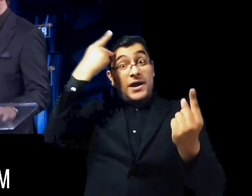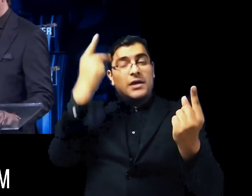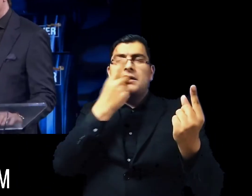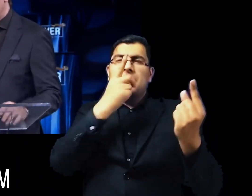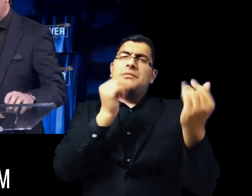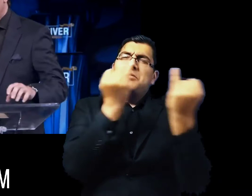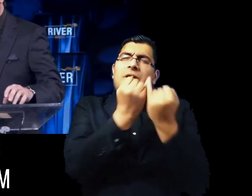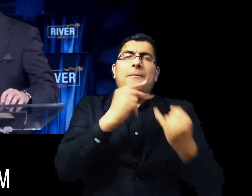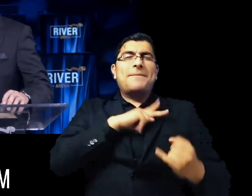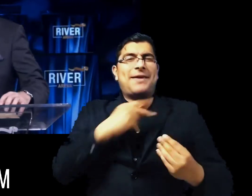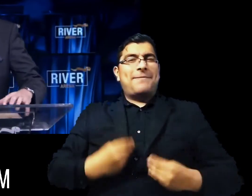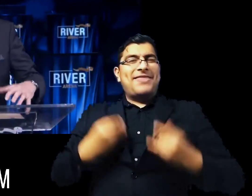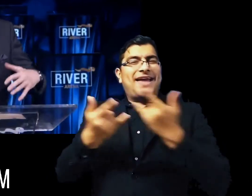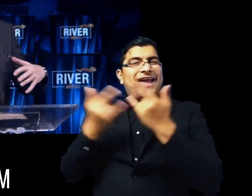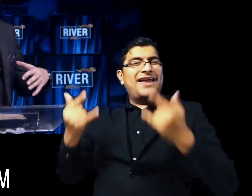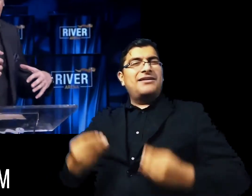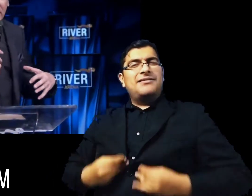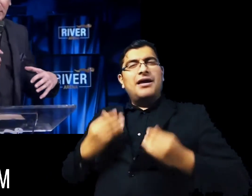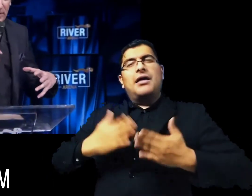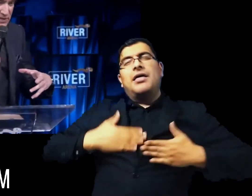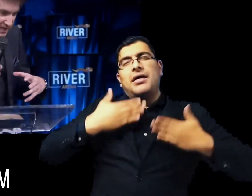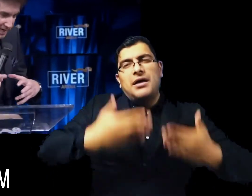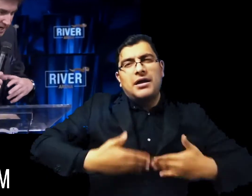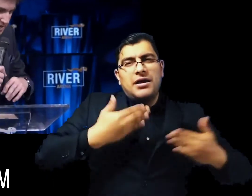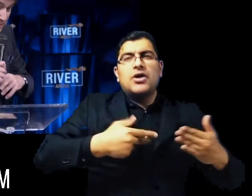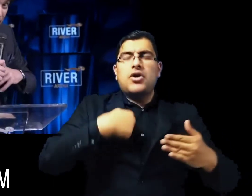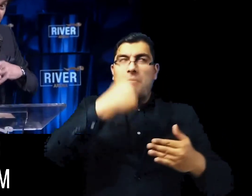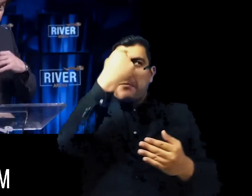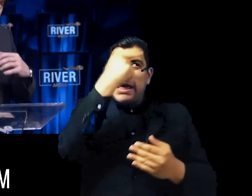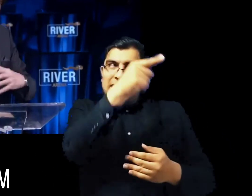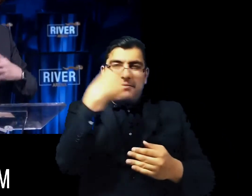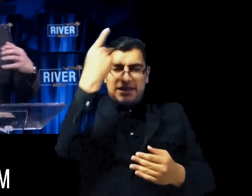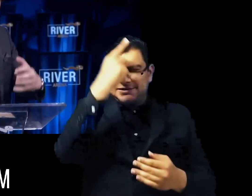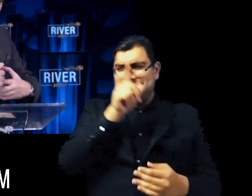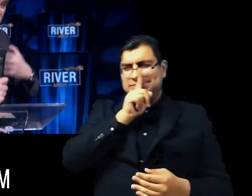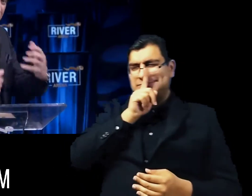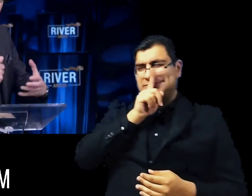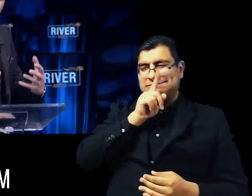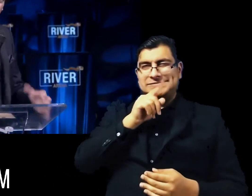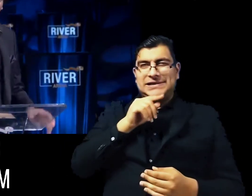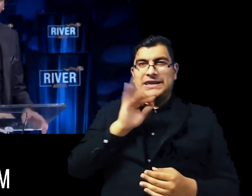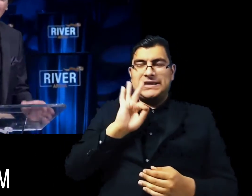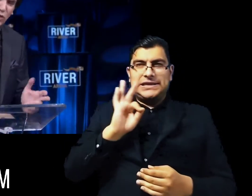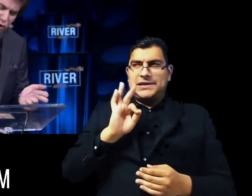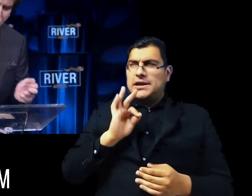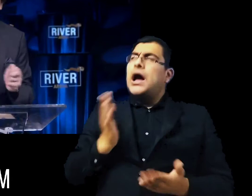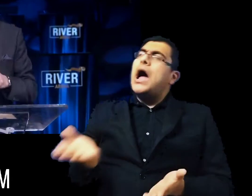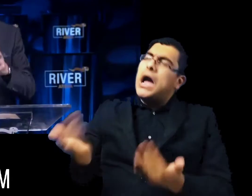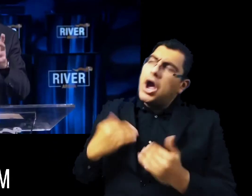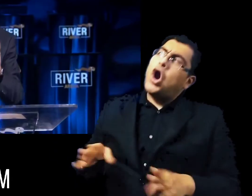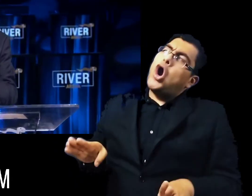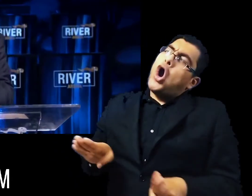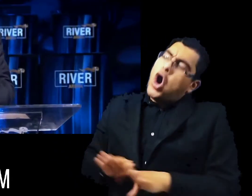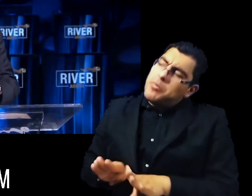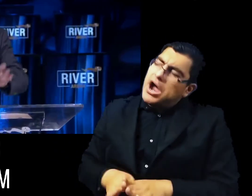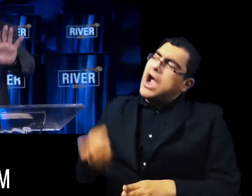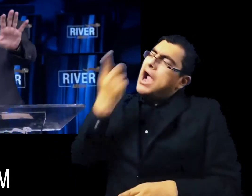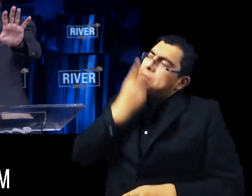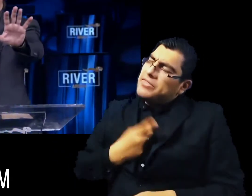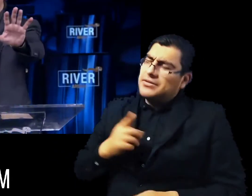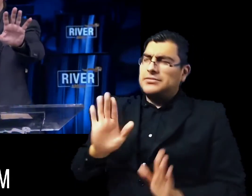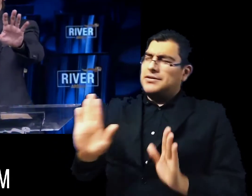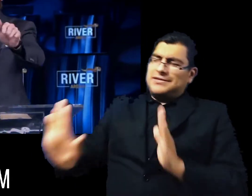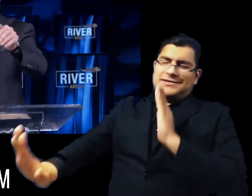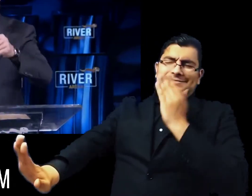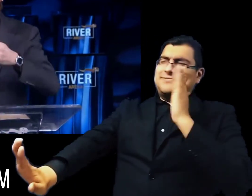situación personal y cuando empecé a hablar pensé que él iba a querer chismear un poco más. ¿Y cómo? ¿Y esto? Contame. Me dijo,